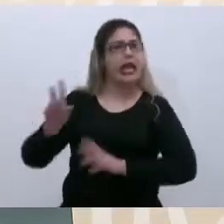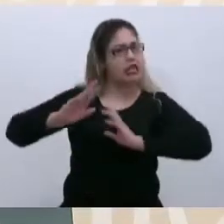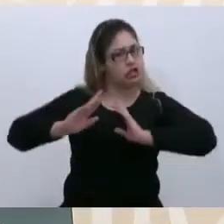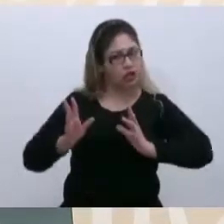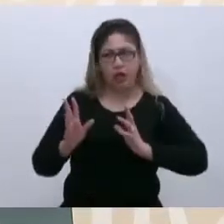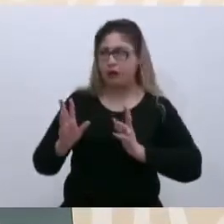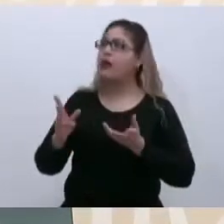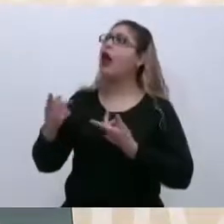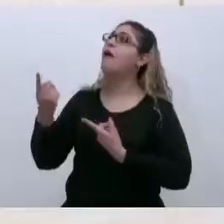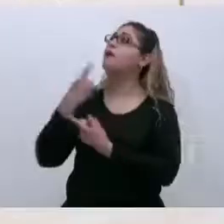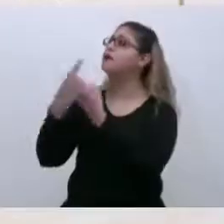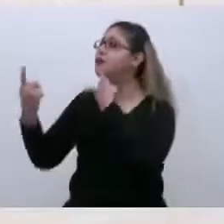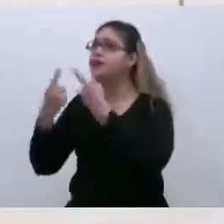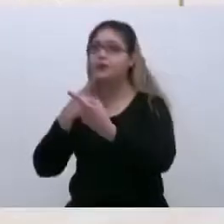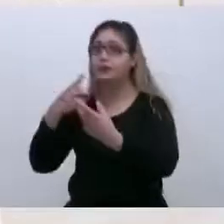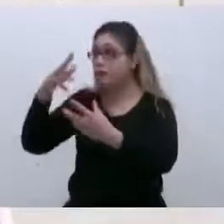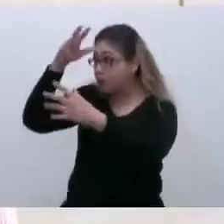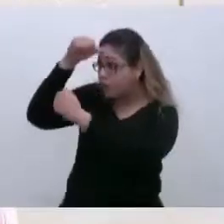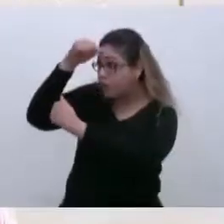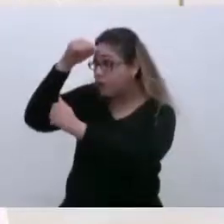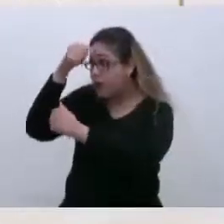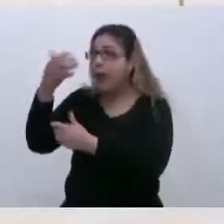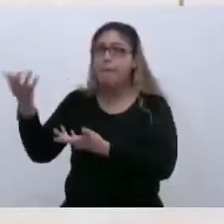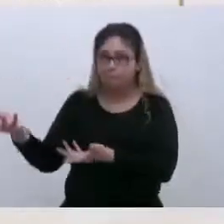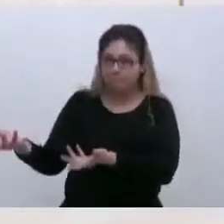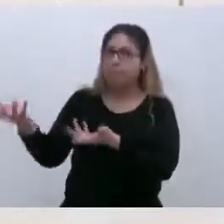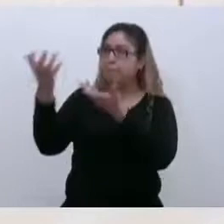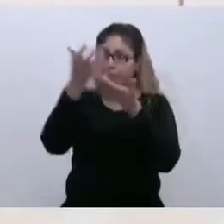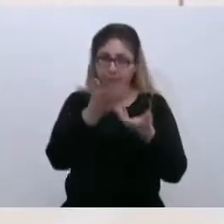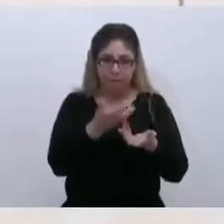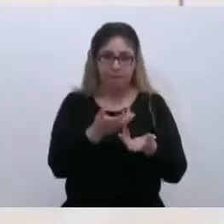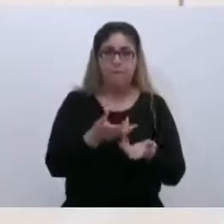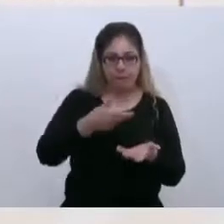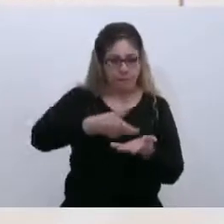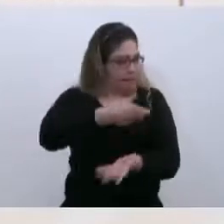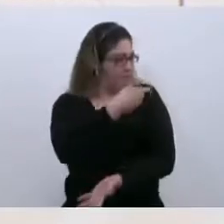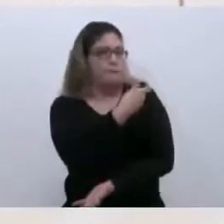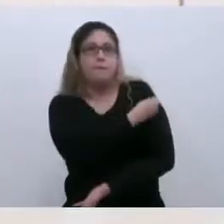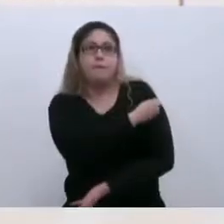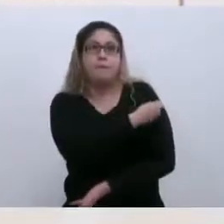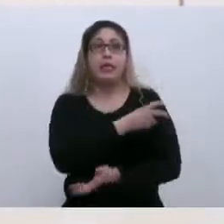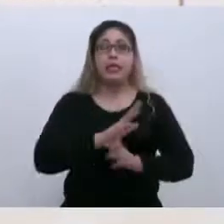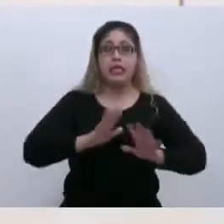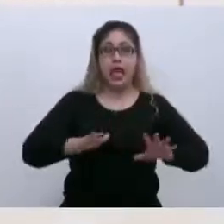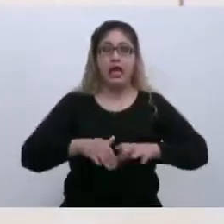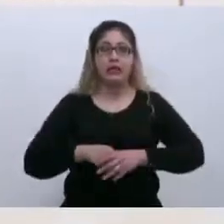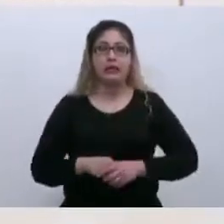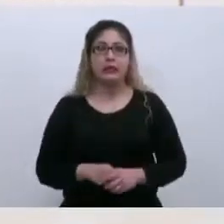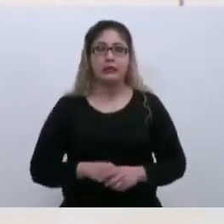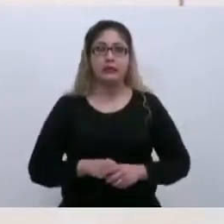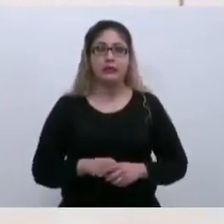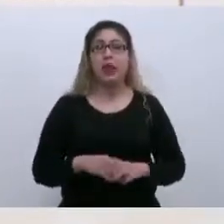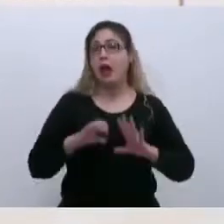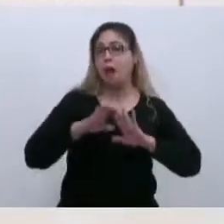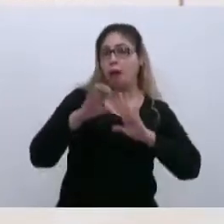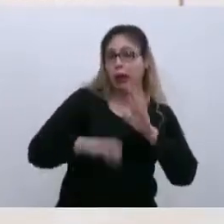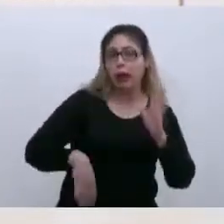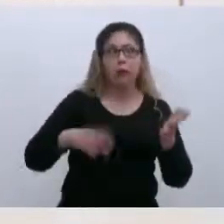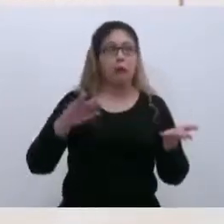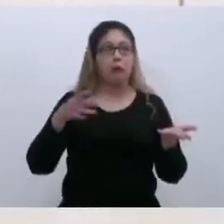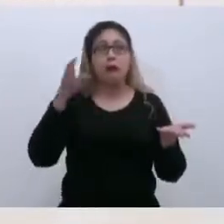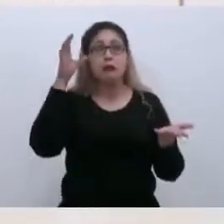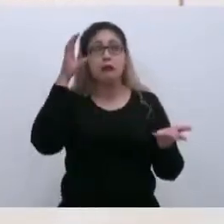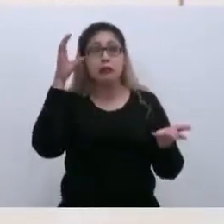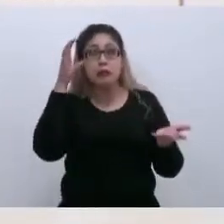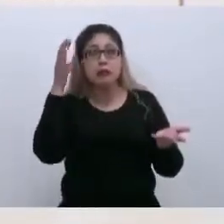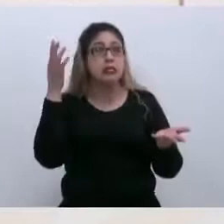estarlo repitiendo, a los gobiernos de Argentina, de China, de Rusia, de la India y